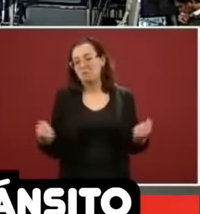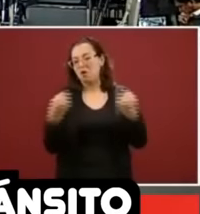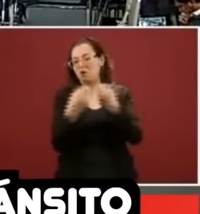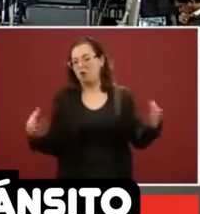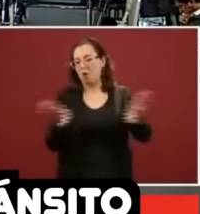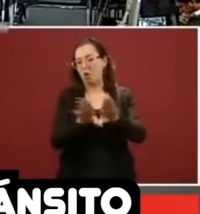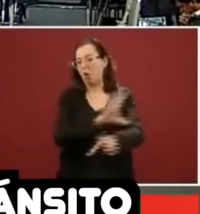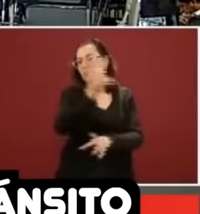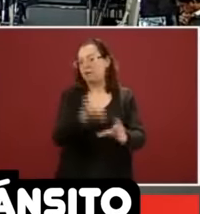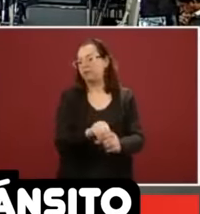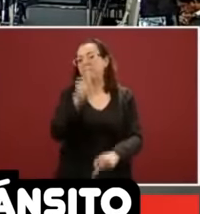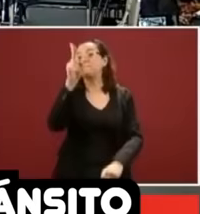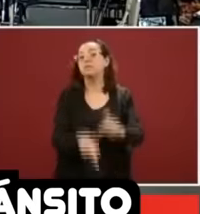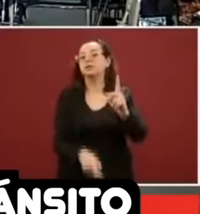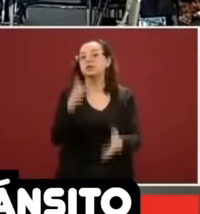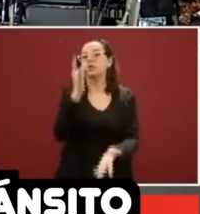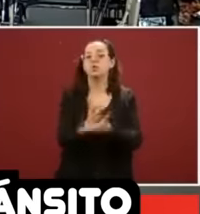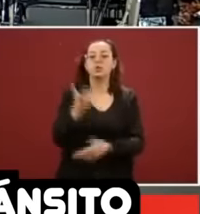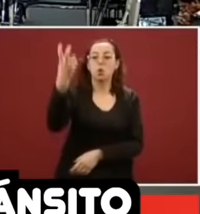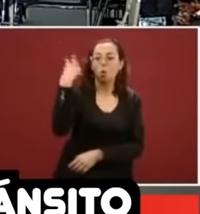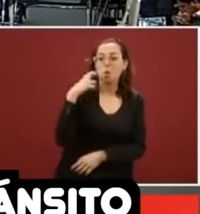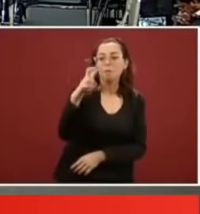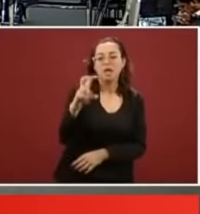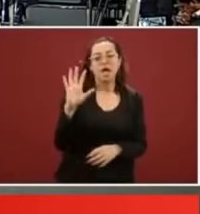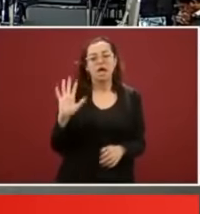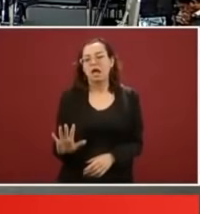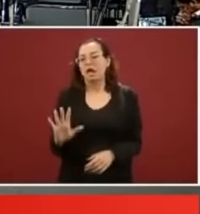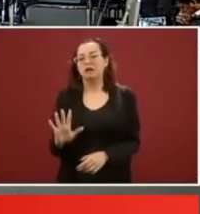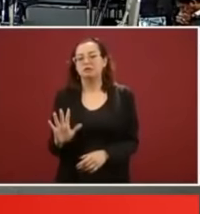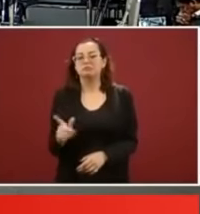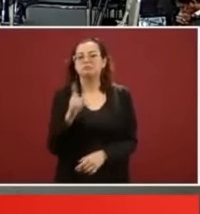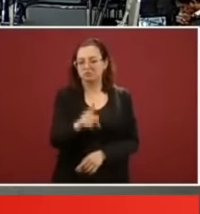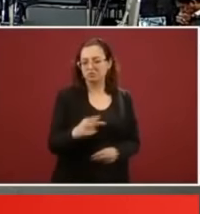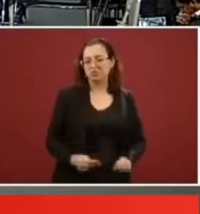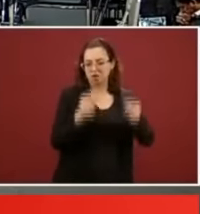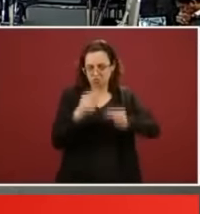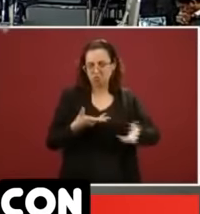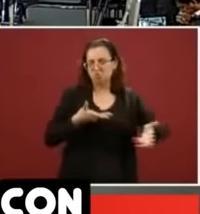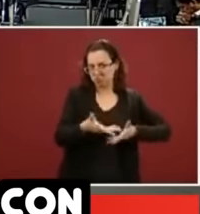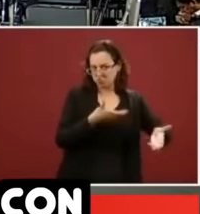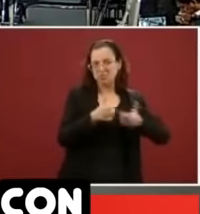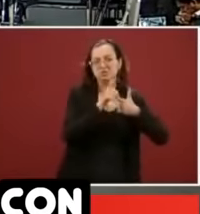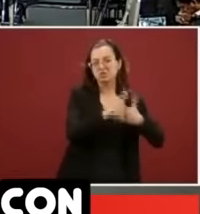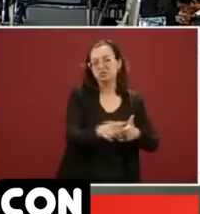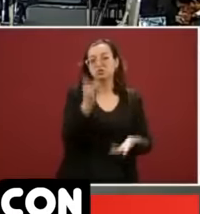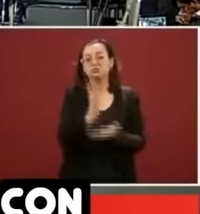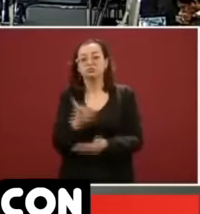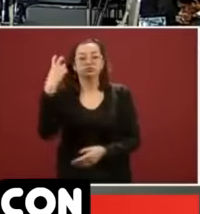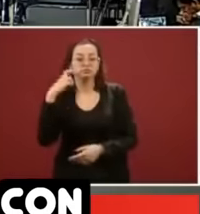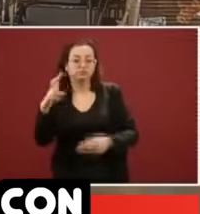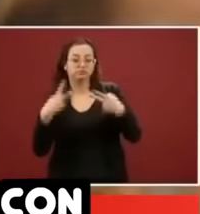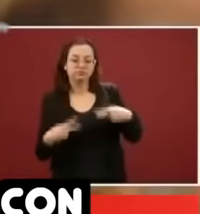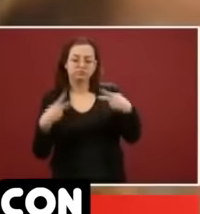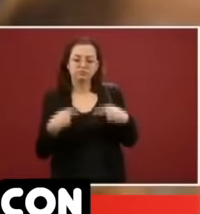para no entorpecer el tráfico, el tránsito de mercancías en el caso de Canadá. Pero aquí habría alguna